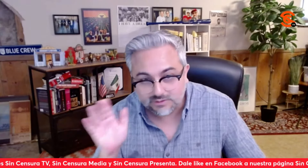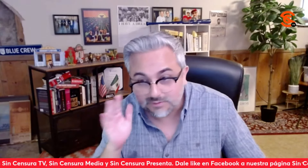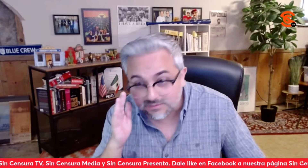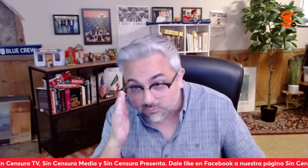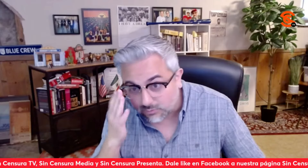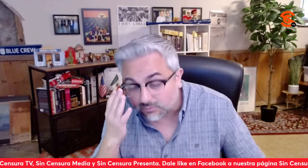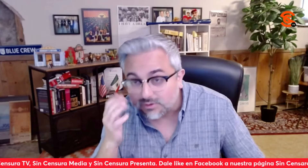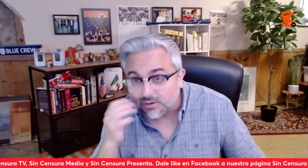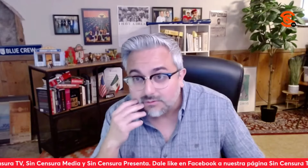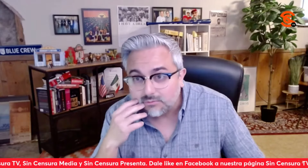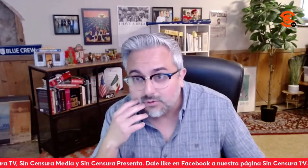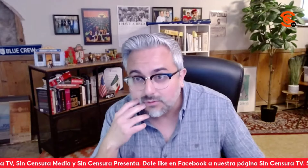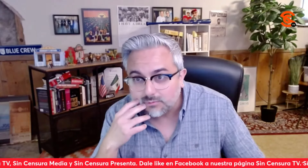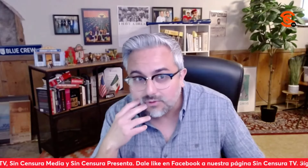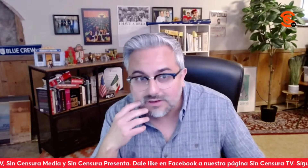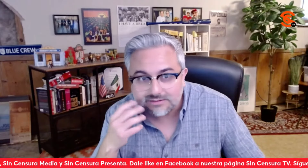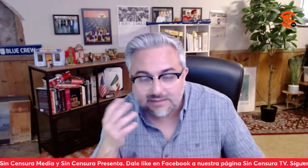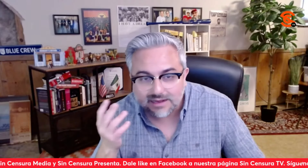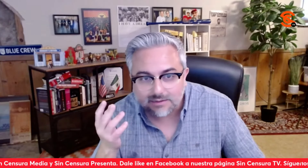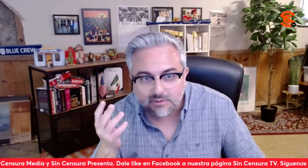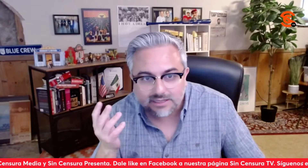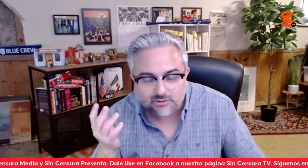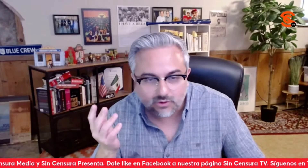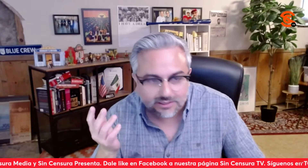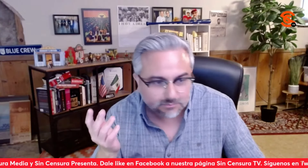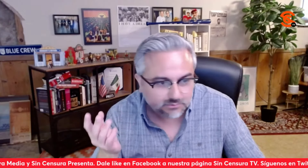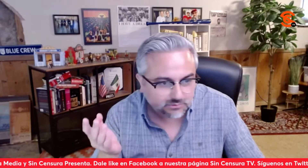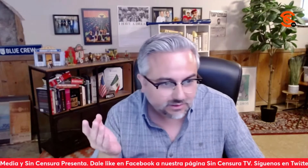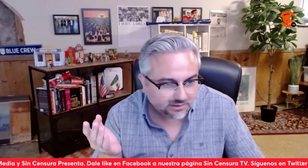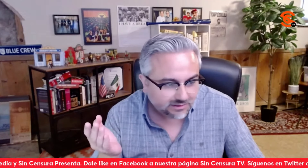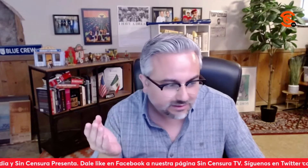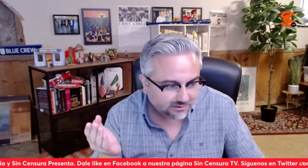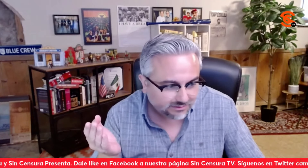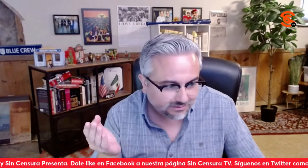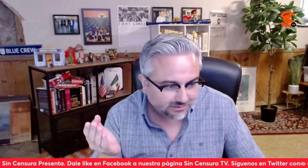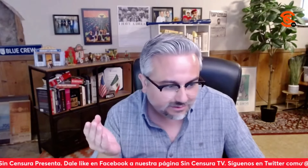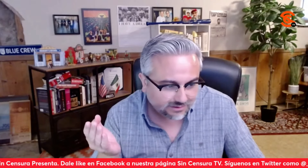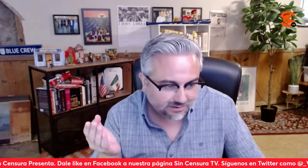que si supuestamente es muy, muy, muy cristiana, muy católica, pues